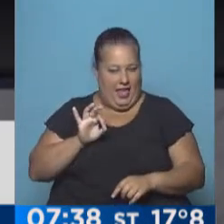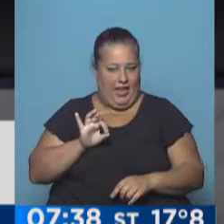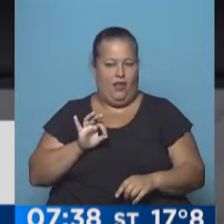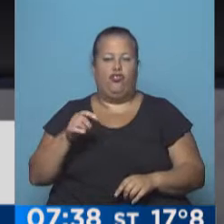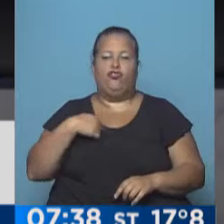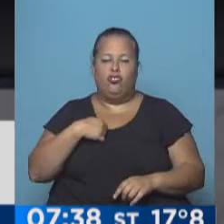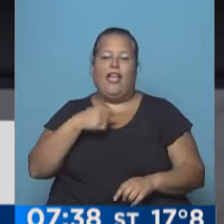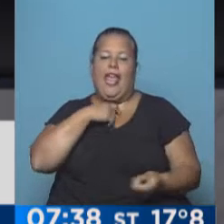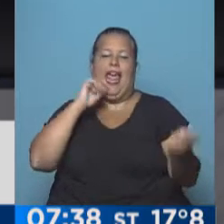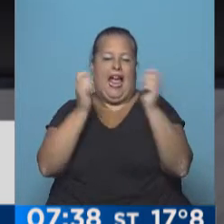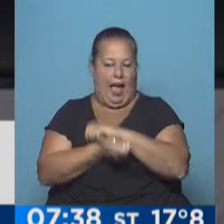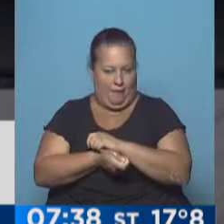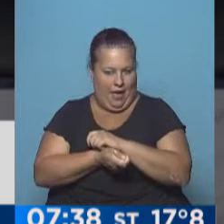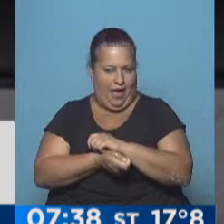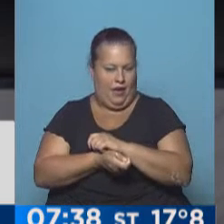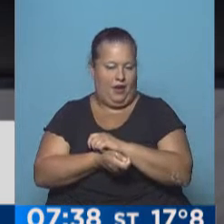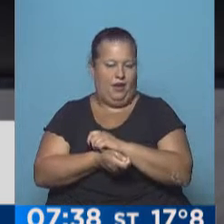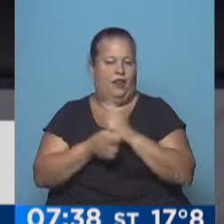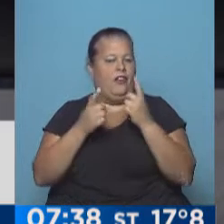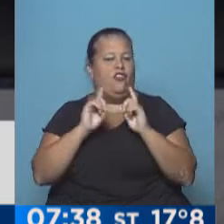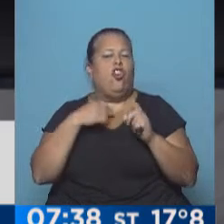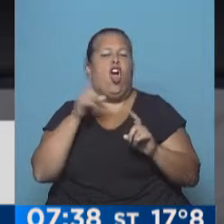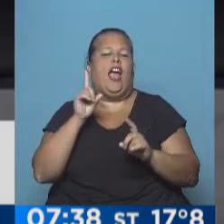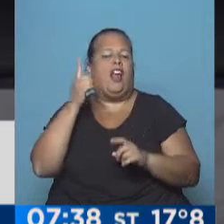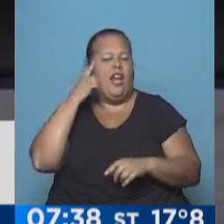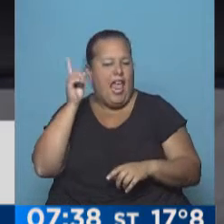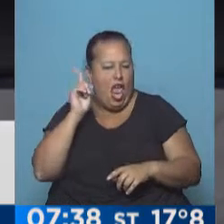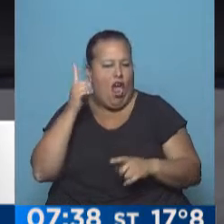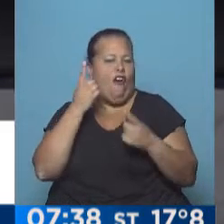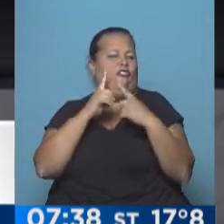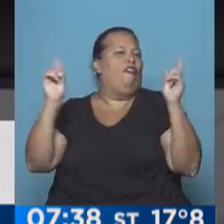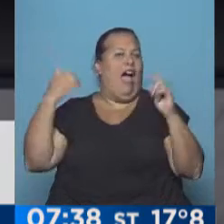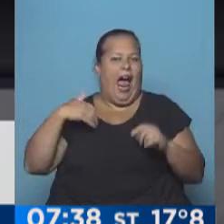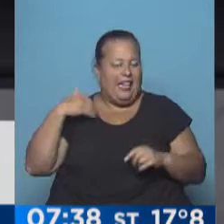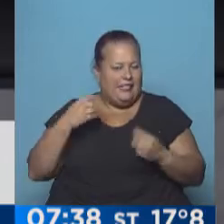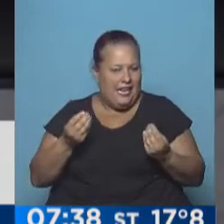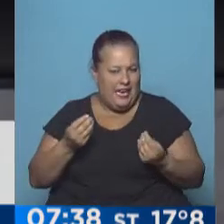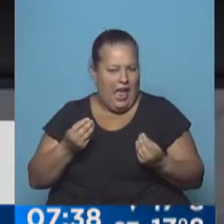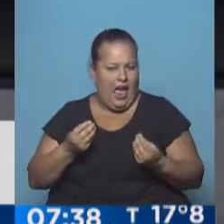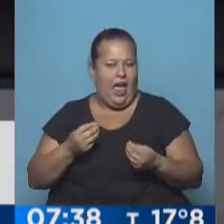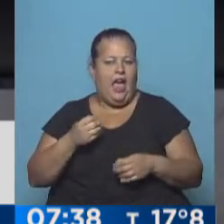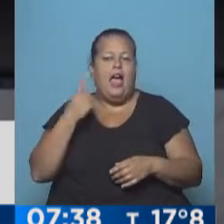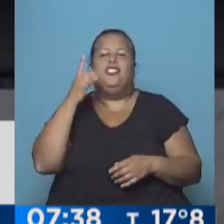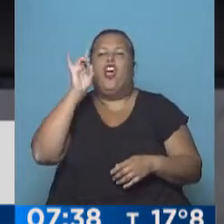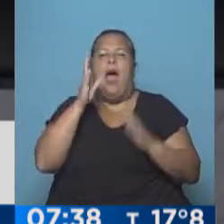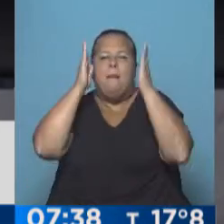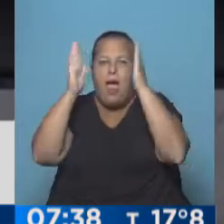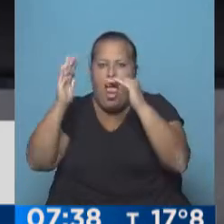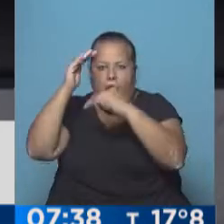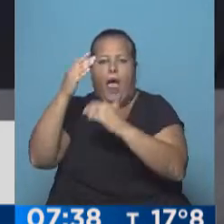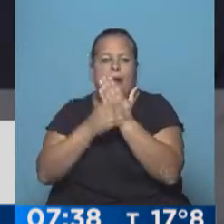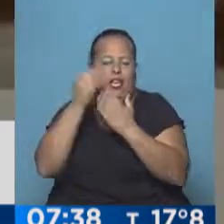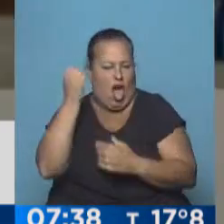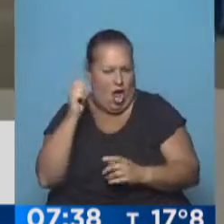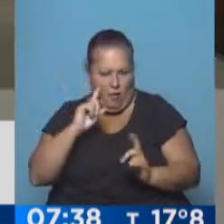Yo quise cambiar el eje. O sea, no, yo no creo que el desafío de la Argentina pase por el ministro de